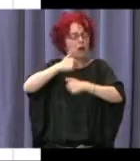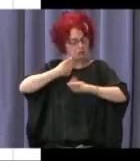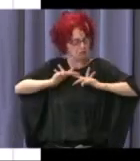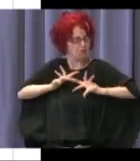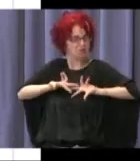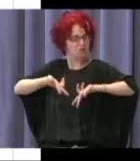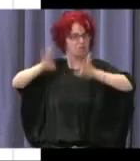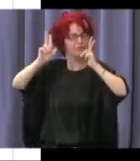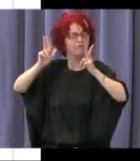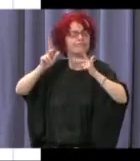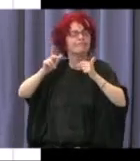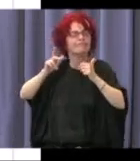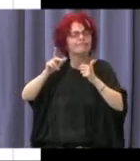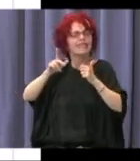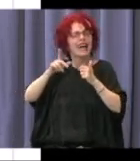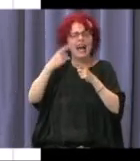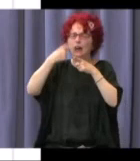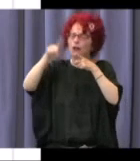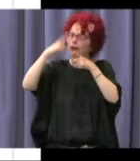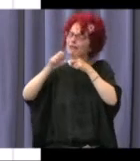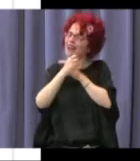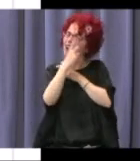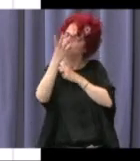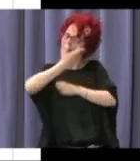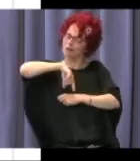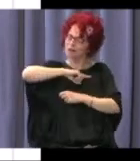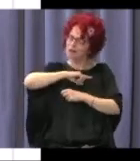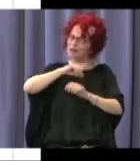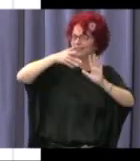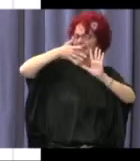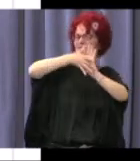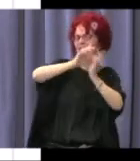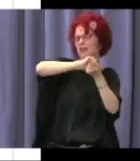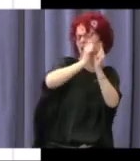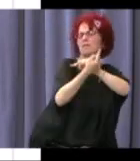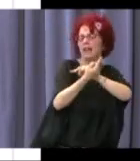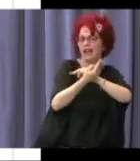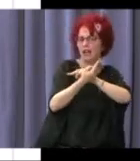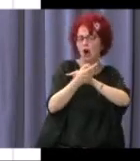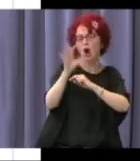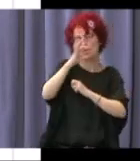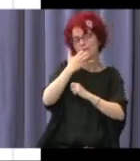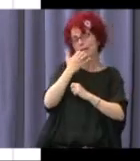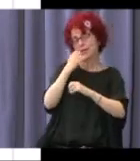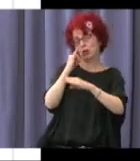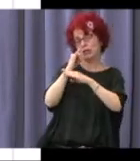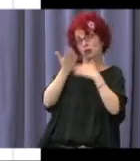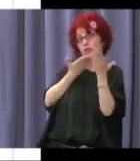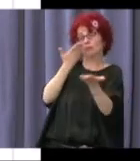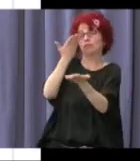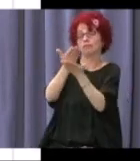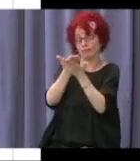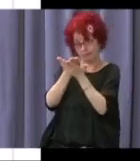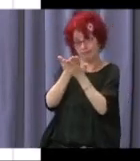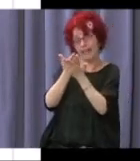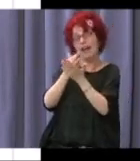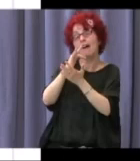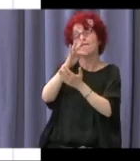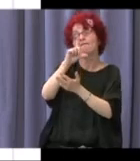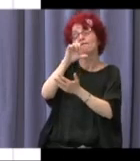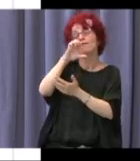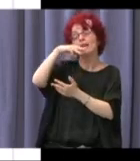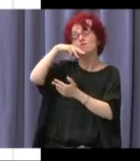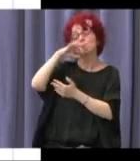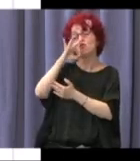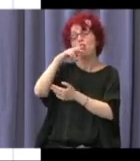lógicos. Otro no. Por ejemplo, hubo una petición de un instituto para que se cambiara el término fregona, porque en el diccionario